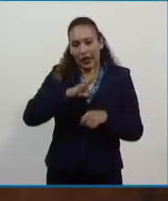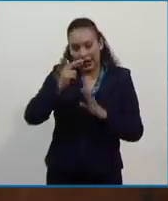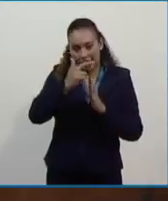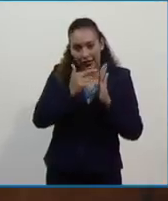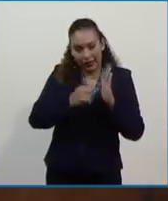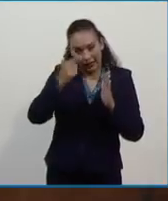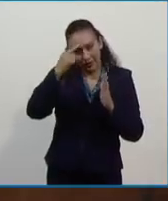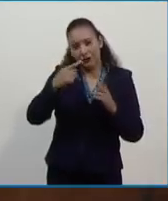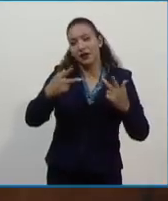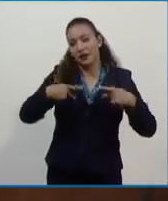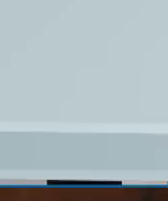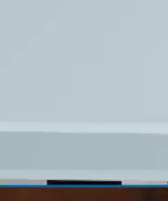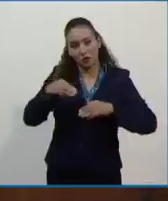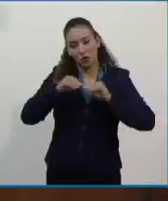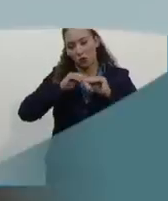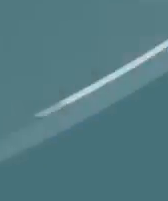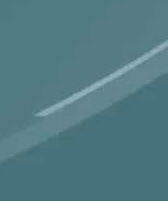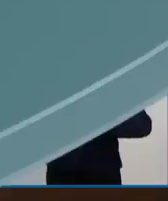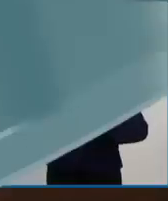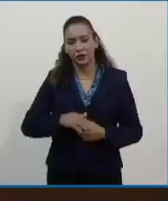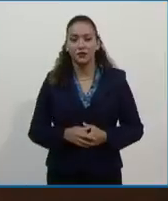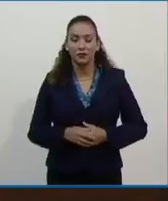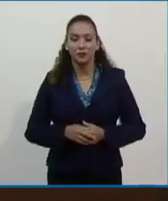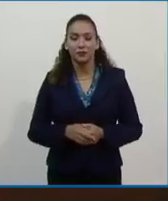en la materia.